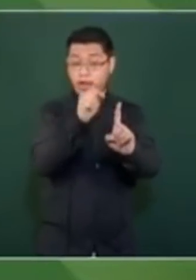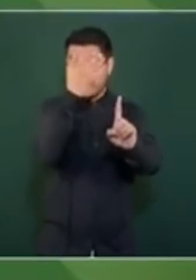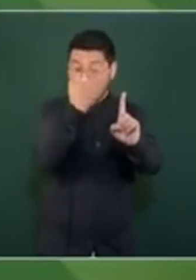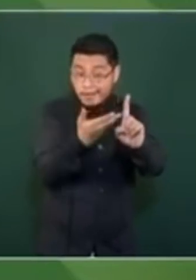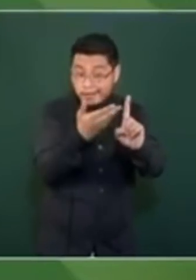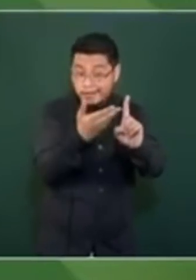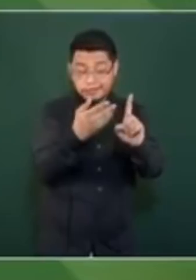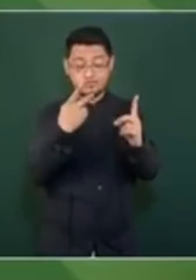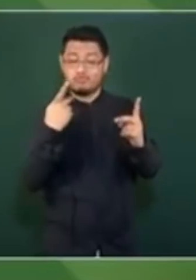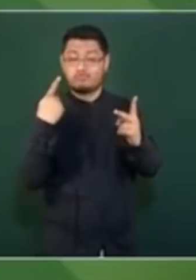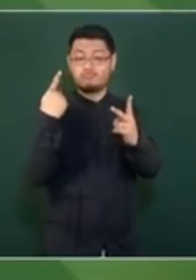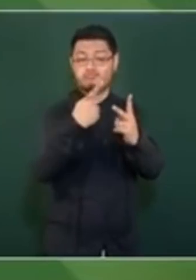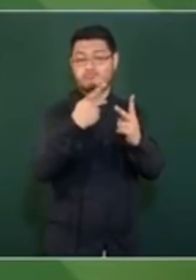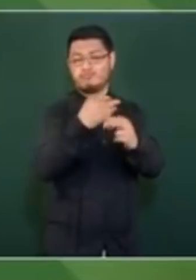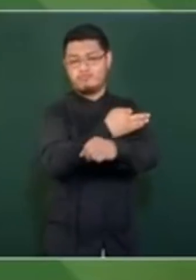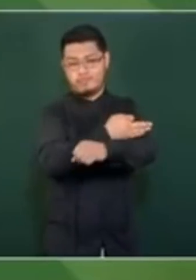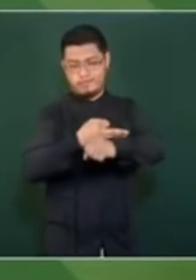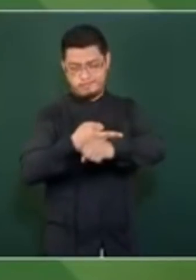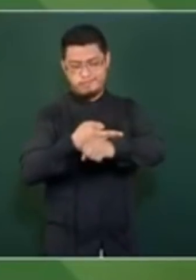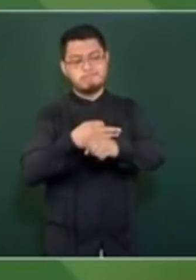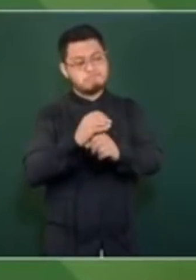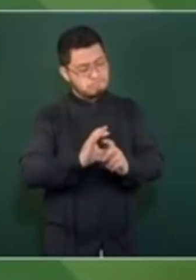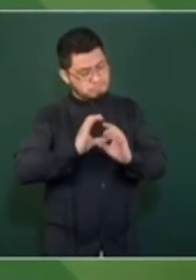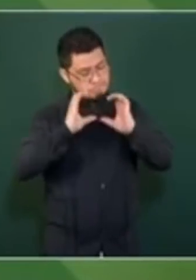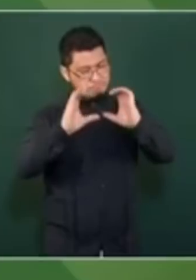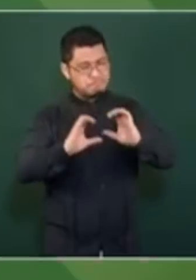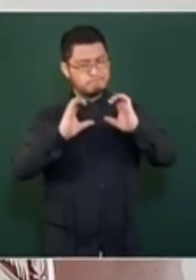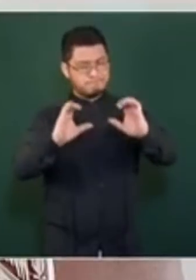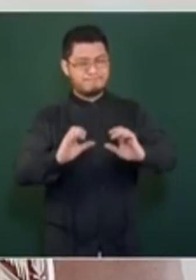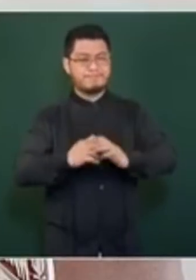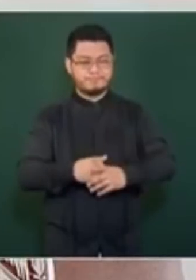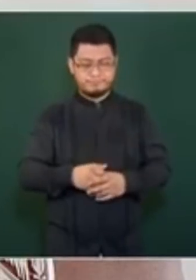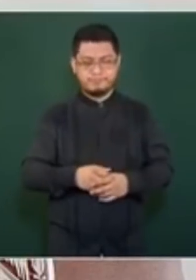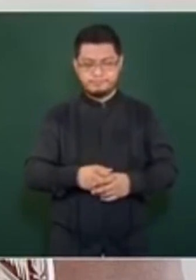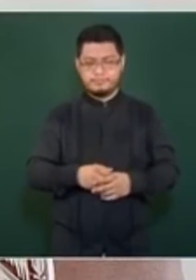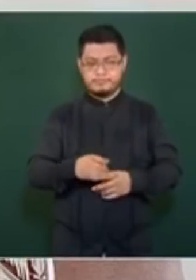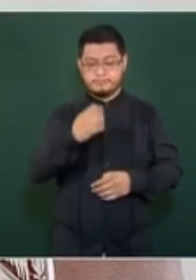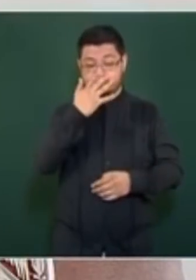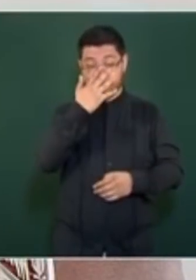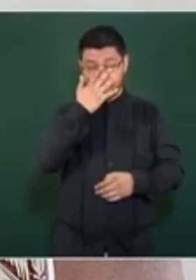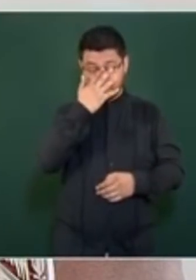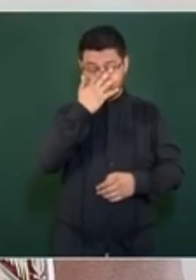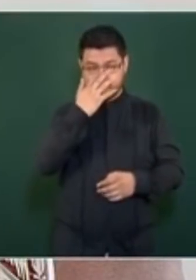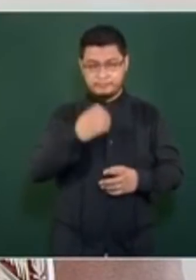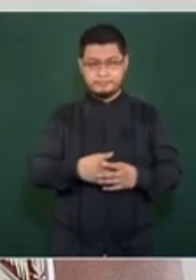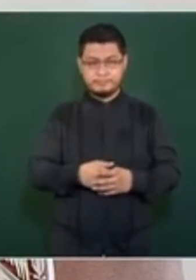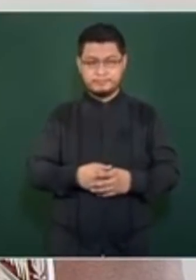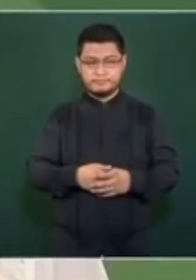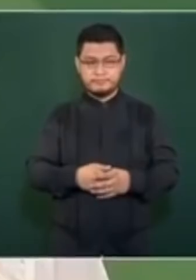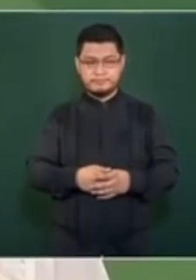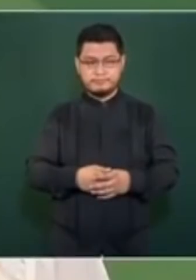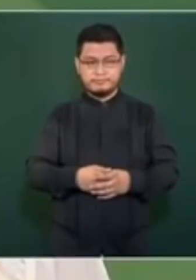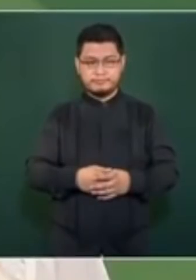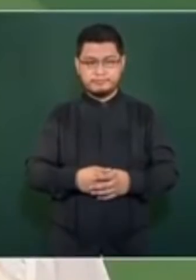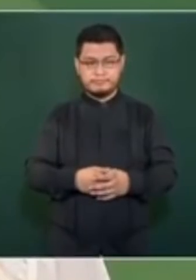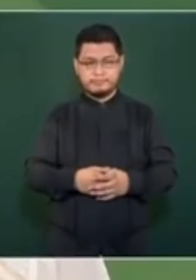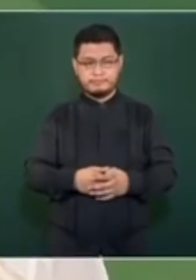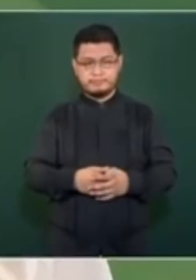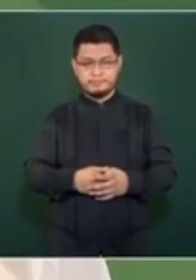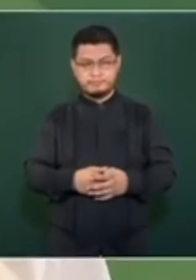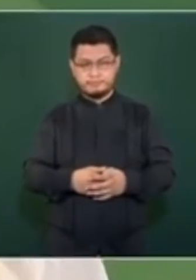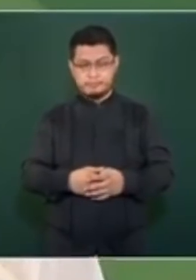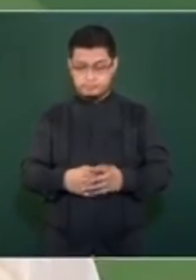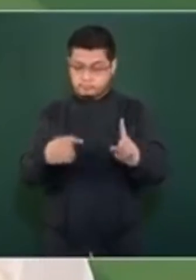si